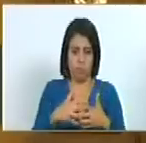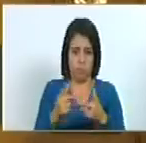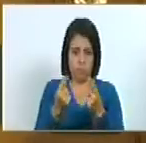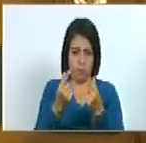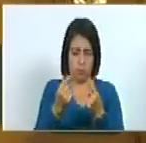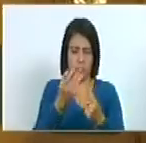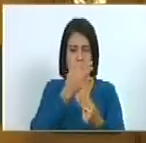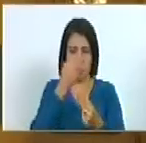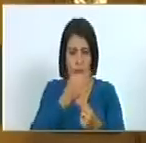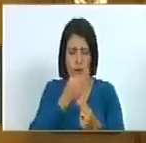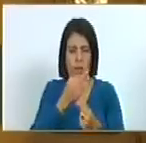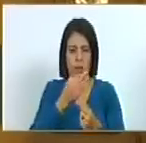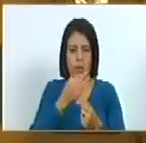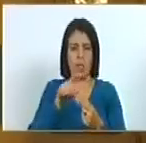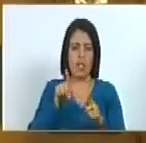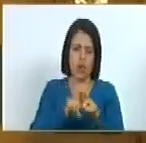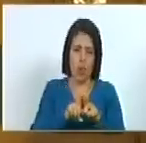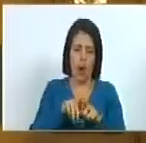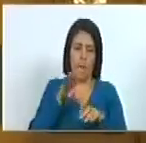es dar un paso